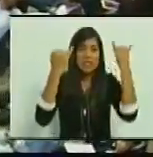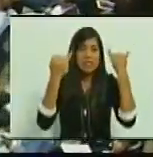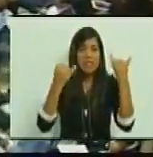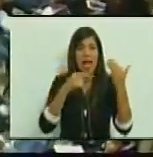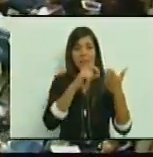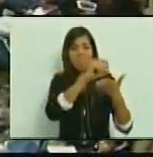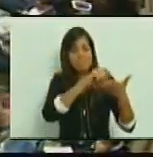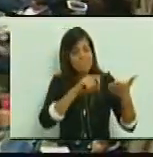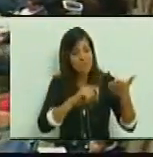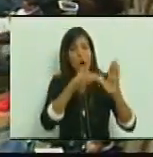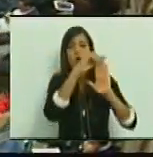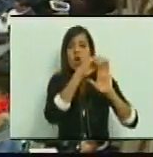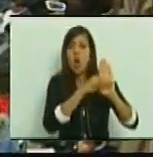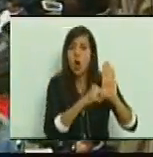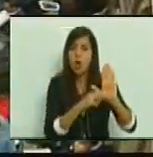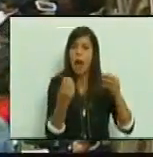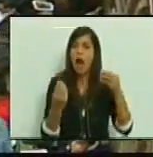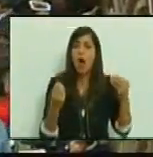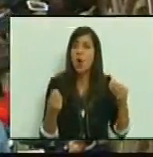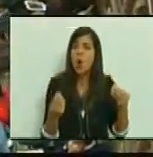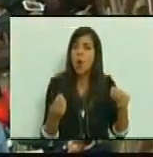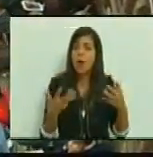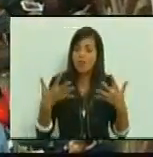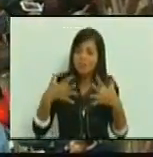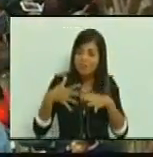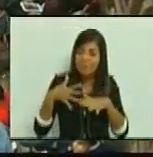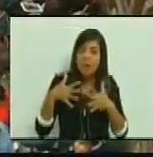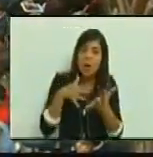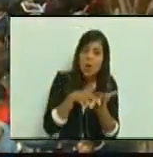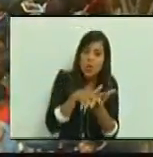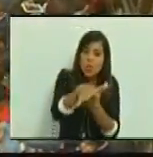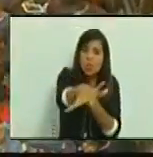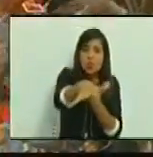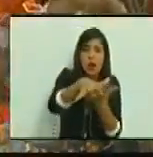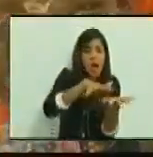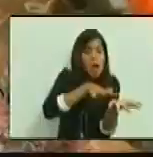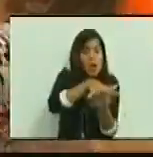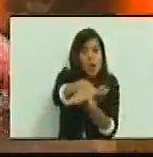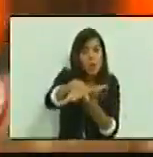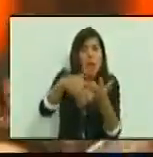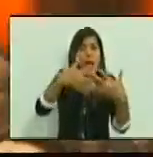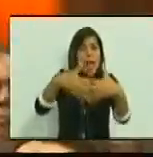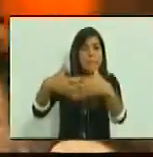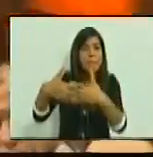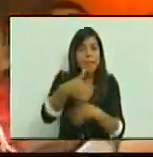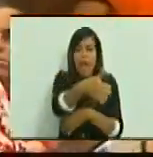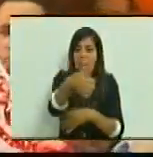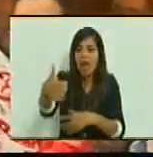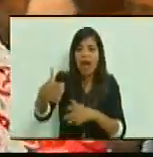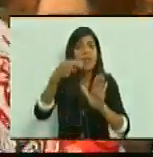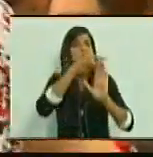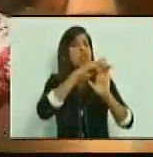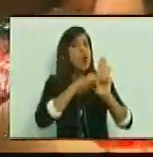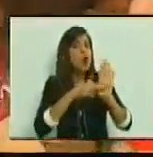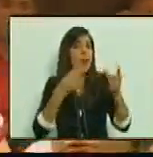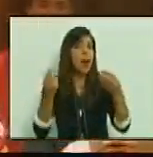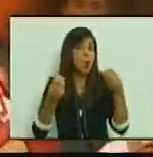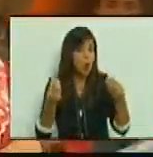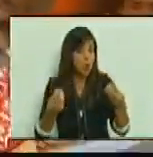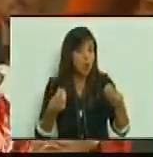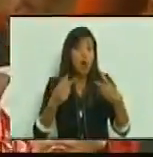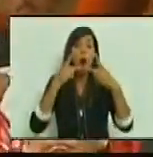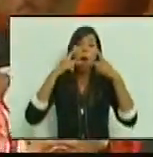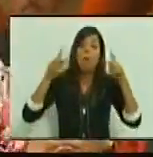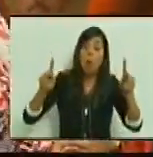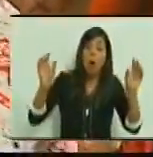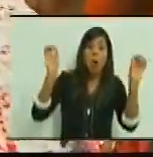trazos, digamos, transversales para cada una de estas empresas o de los que van a participar en el conglomerado, tanto públicas